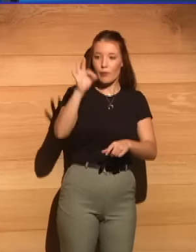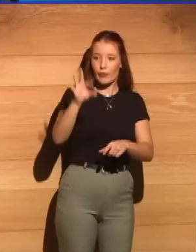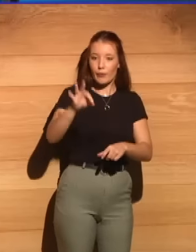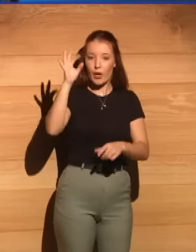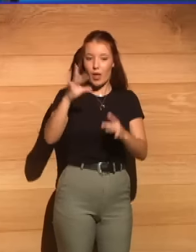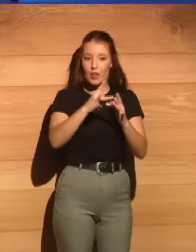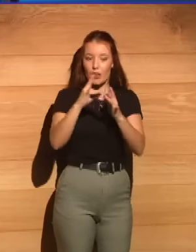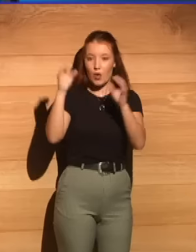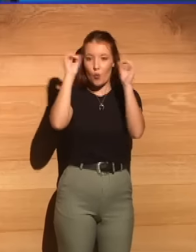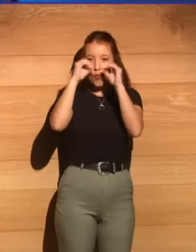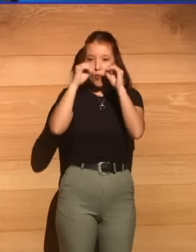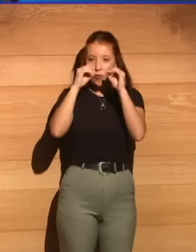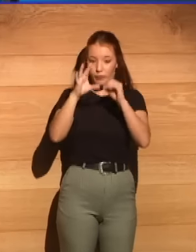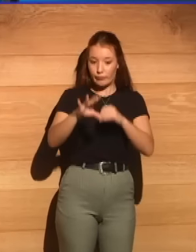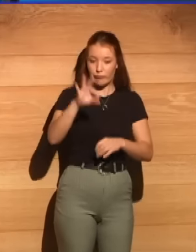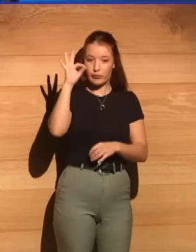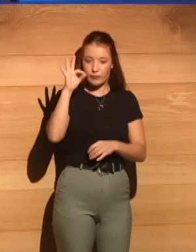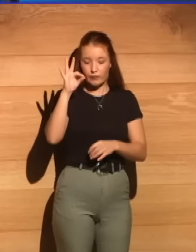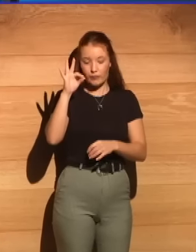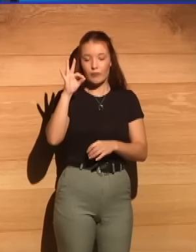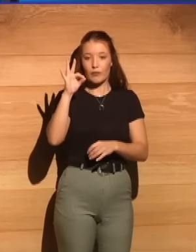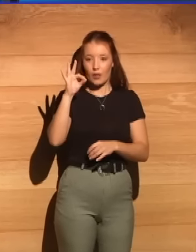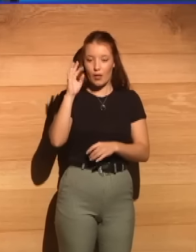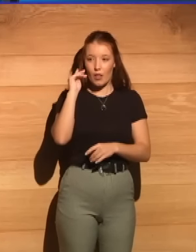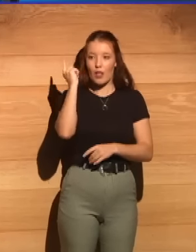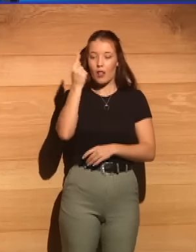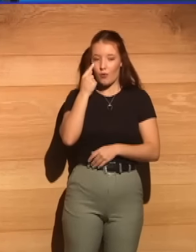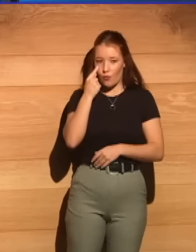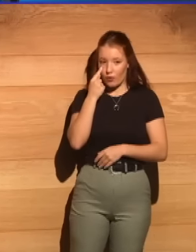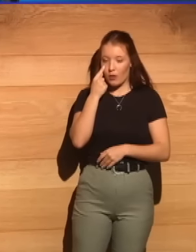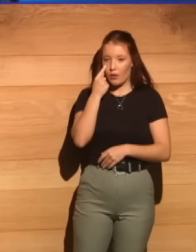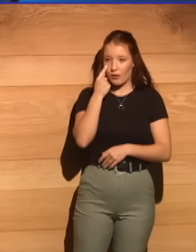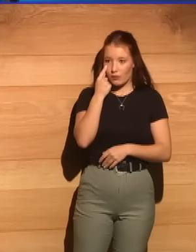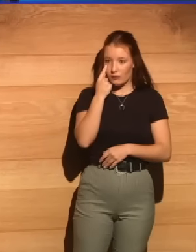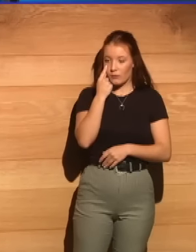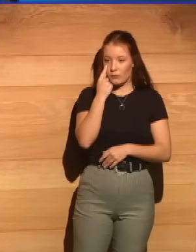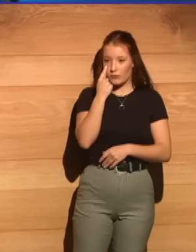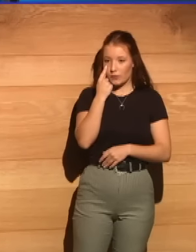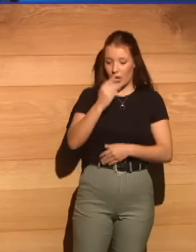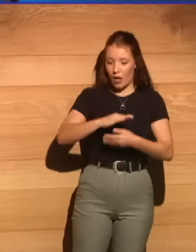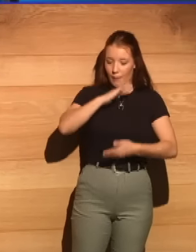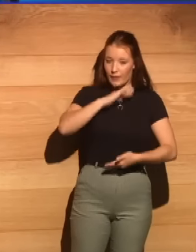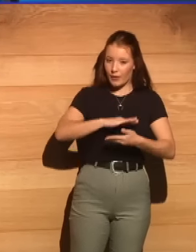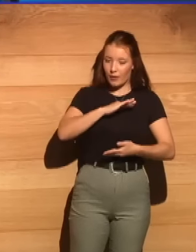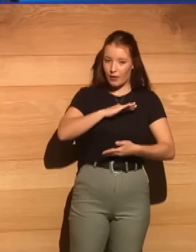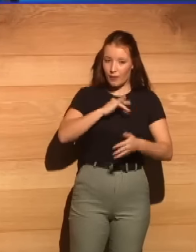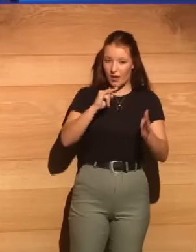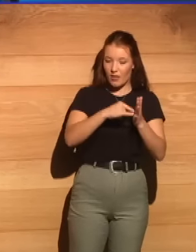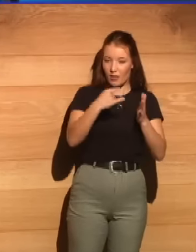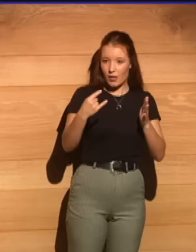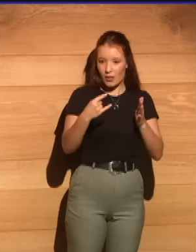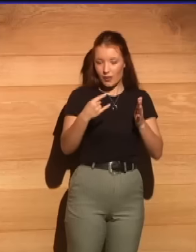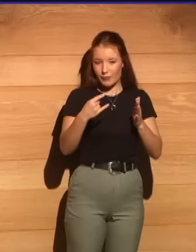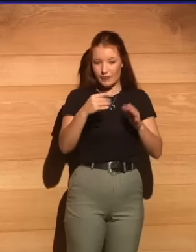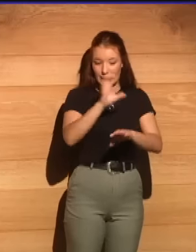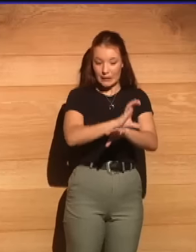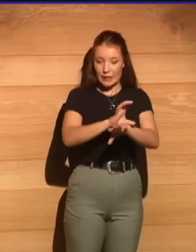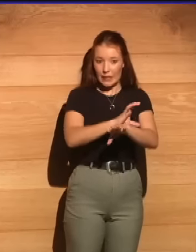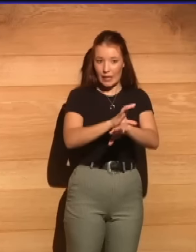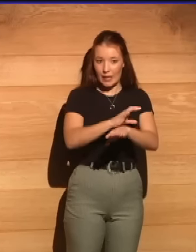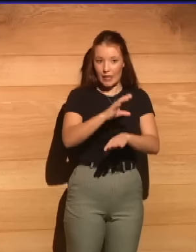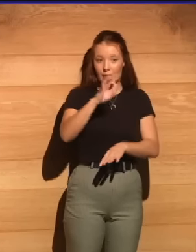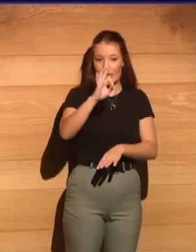Google, descubrieron que no eran la capacitación técnica en carreras STEM lo que ellos